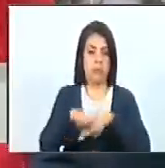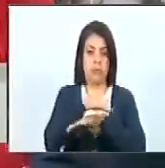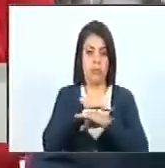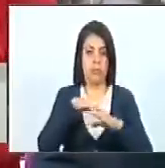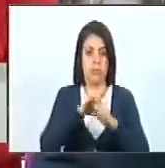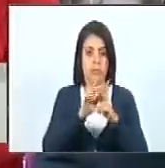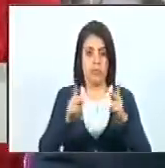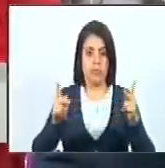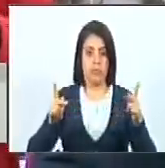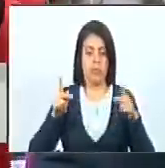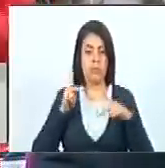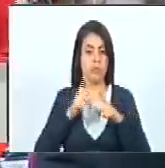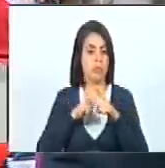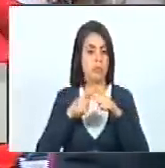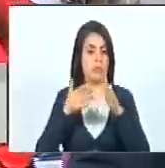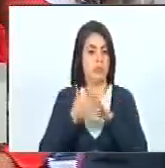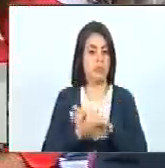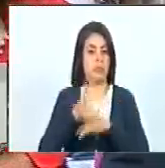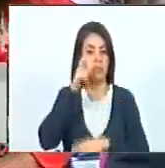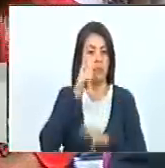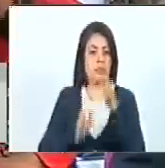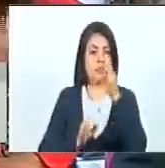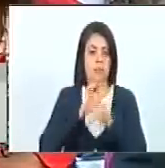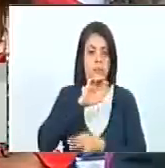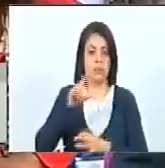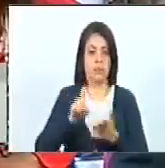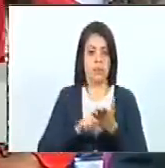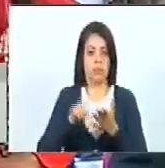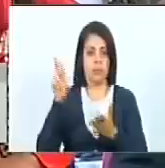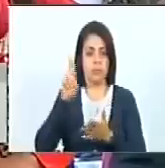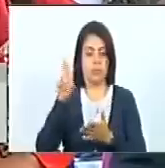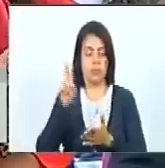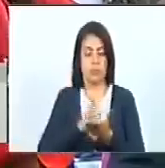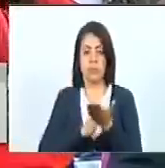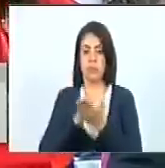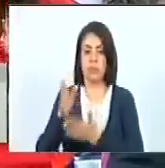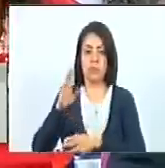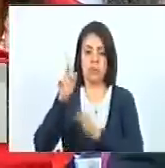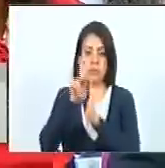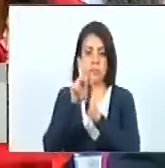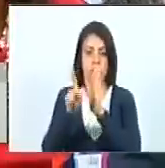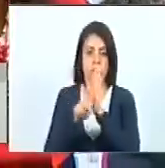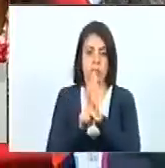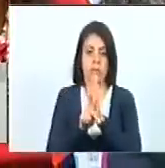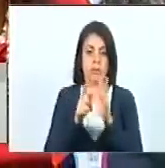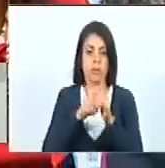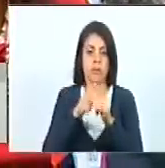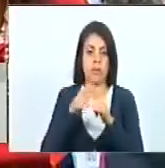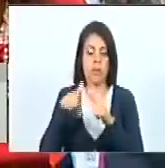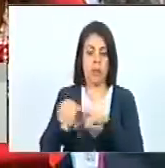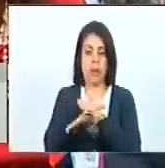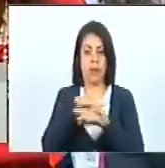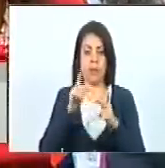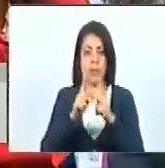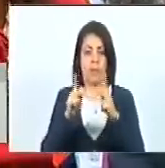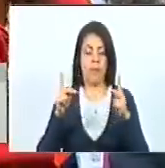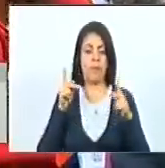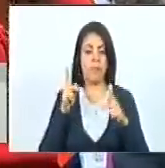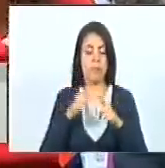Ministerio Público, a través de la Fiscalía, haya creado ese hermoso programa. El Ministerio